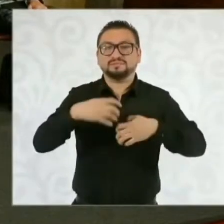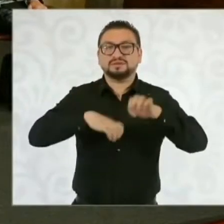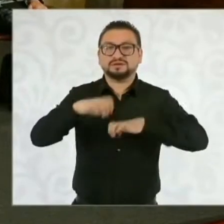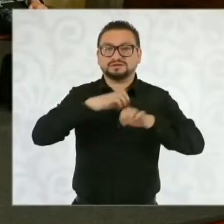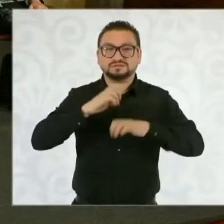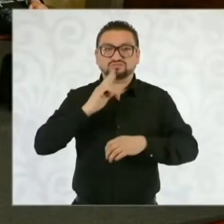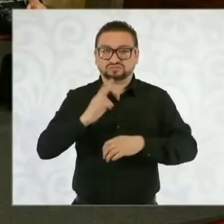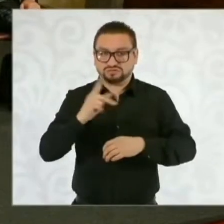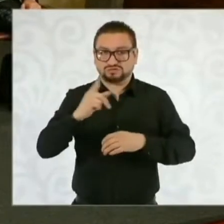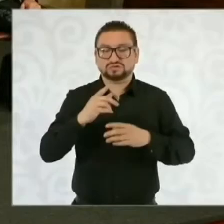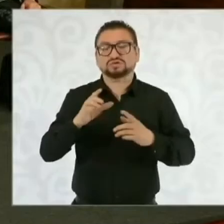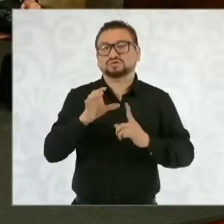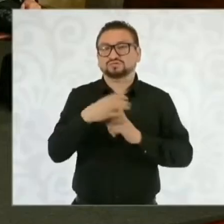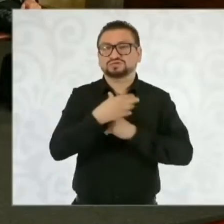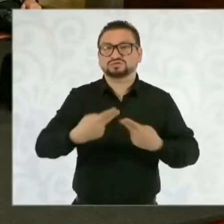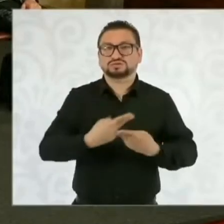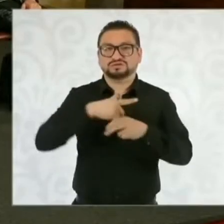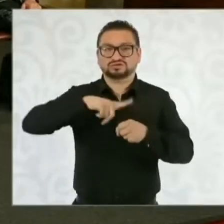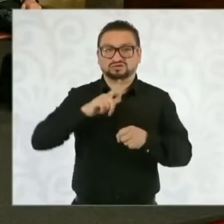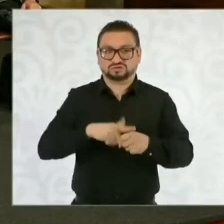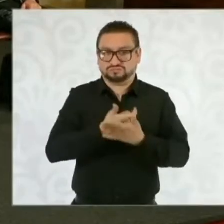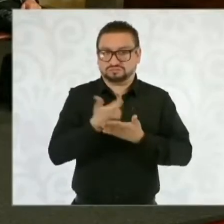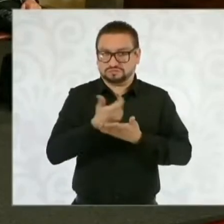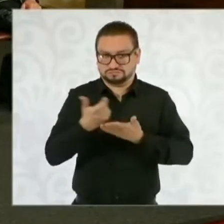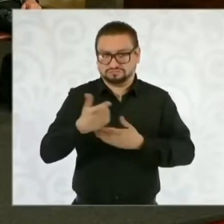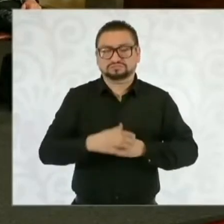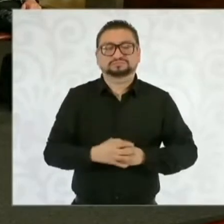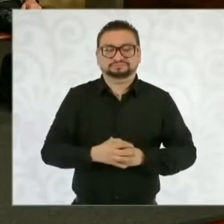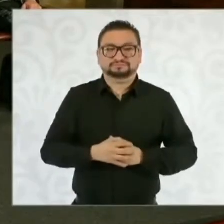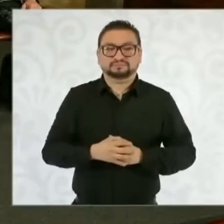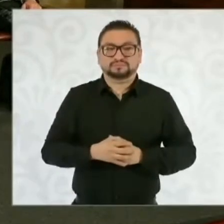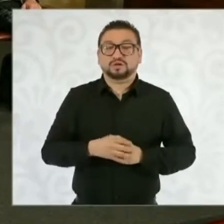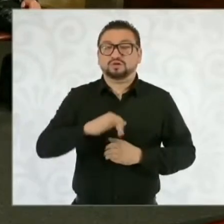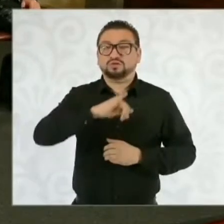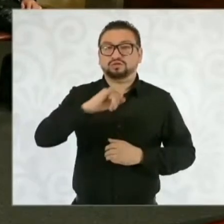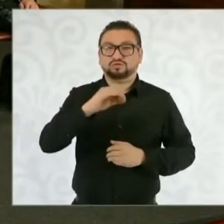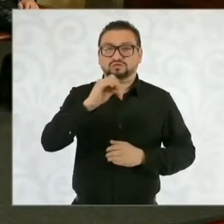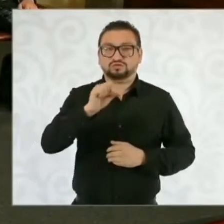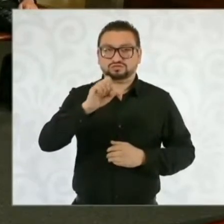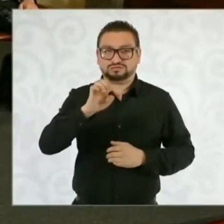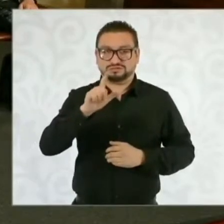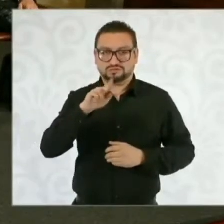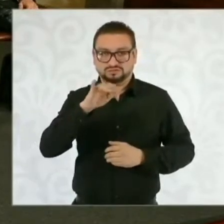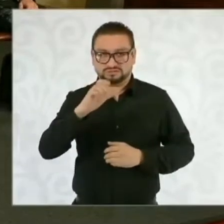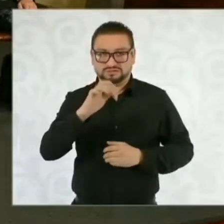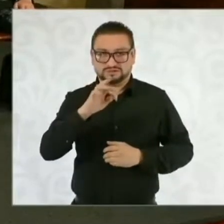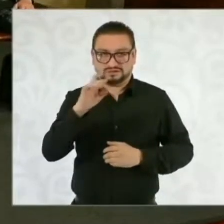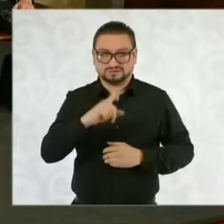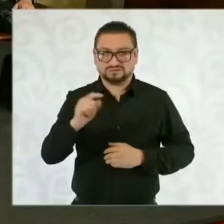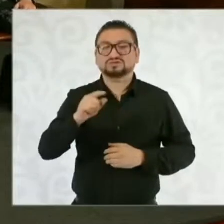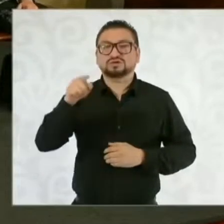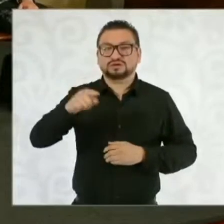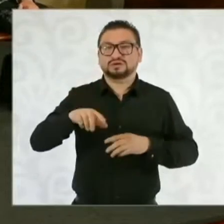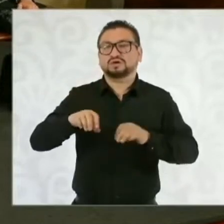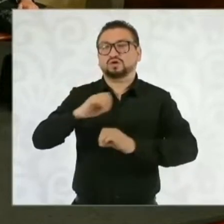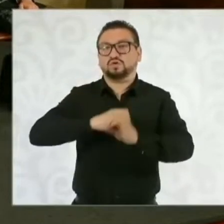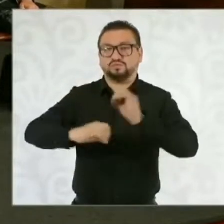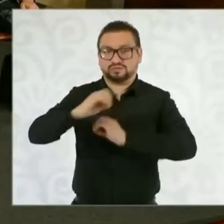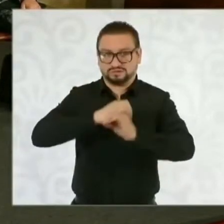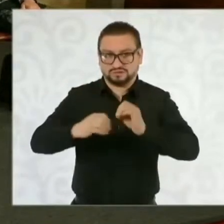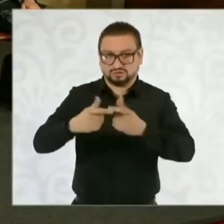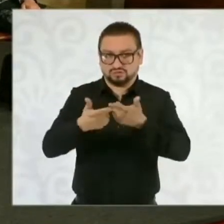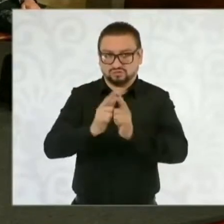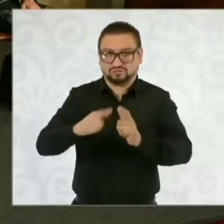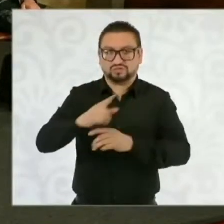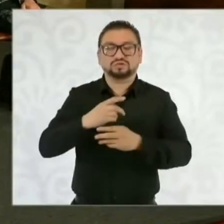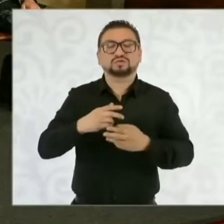empresarial en la Comisión Nacional de Salarios Mínimos. José Luis Carazo Preciado, vocero del sector obrero de la